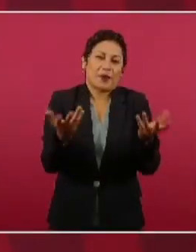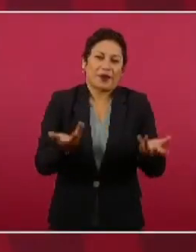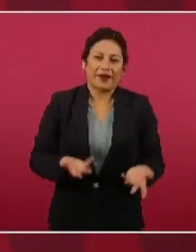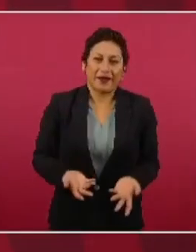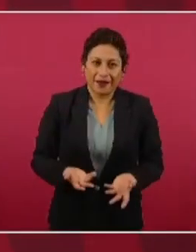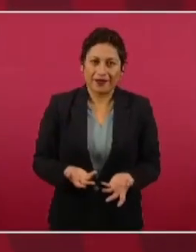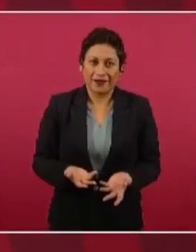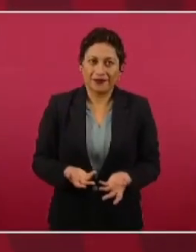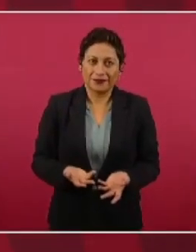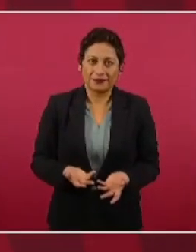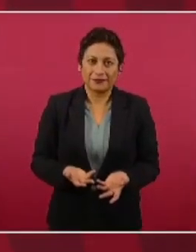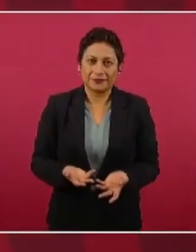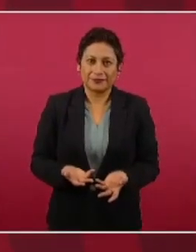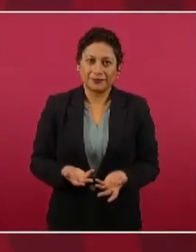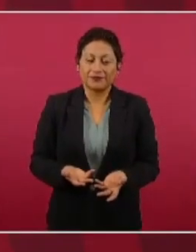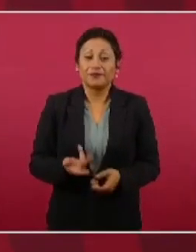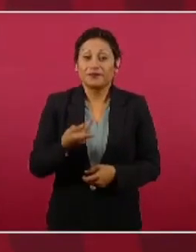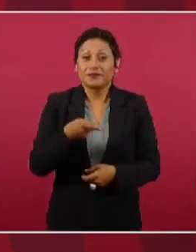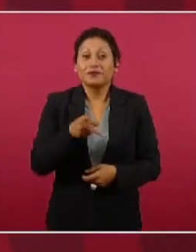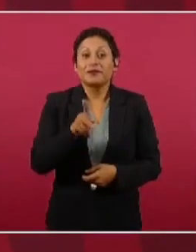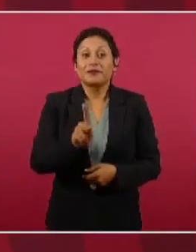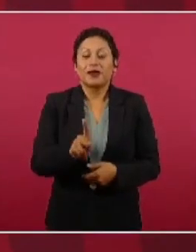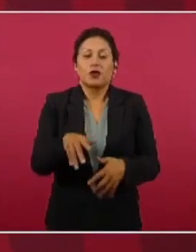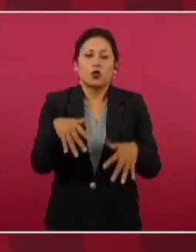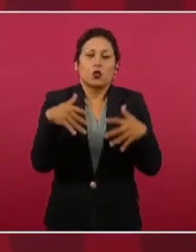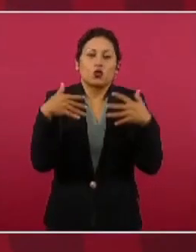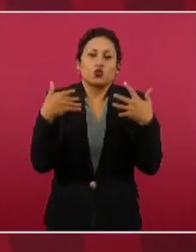realmente fue una contribución.